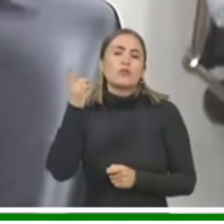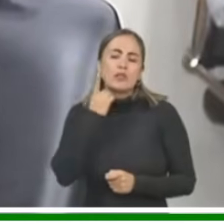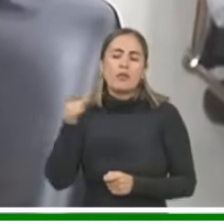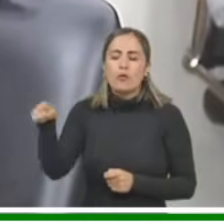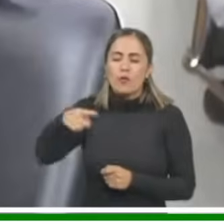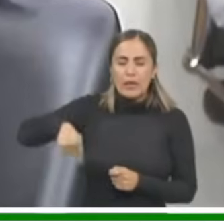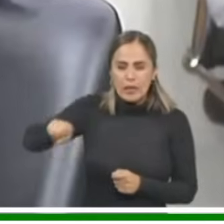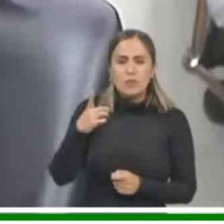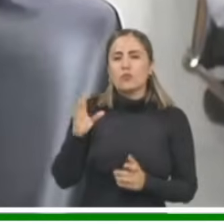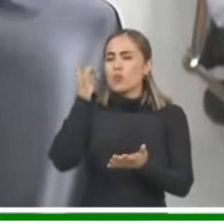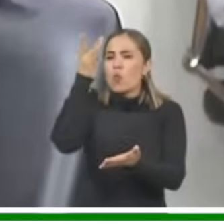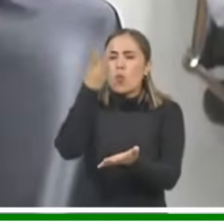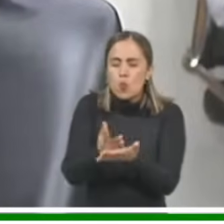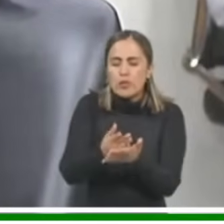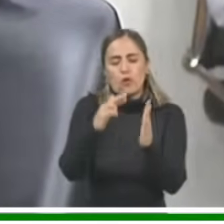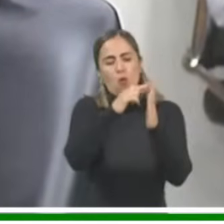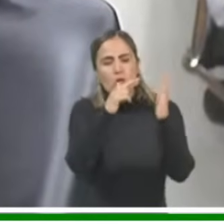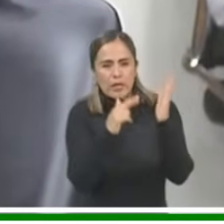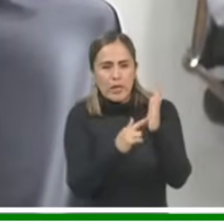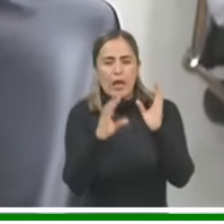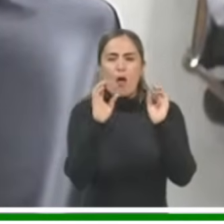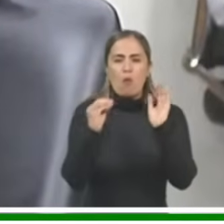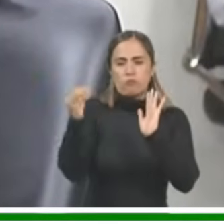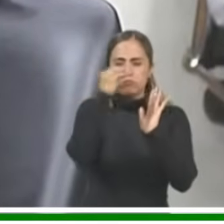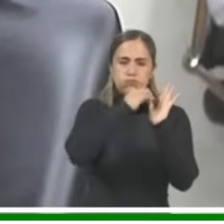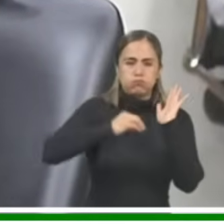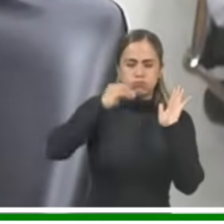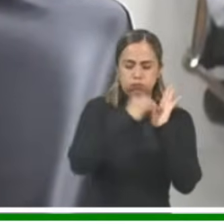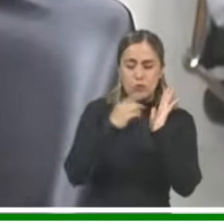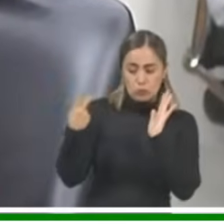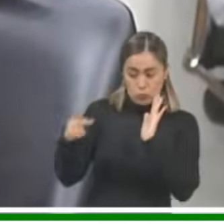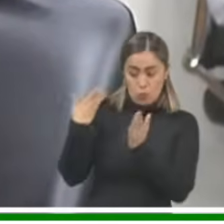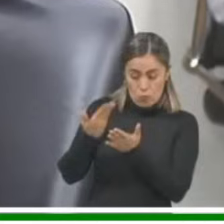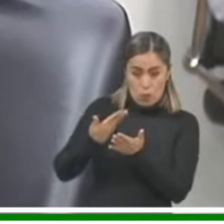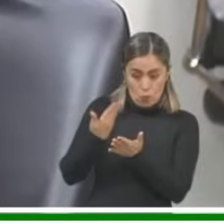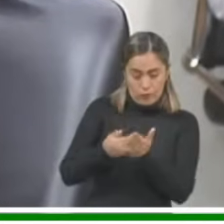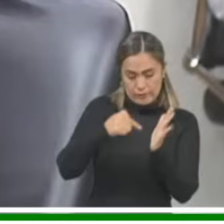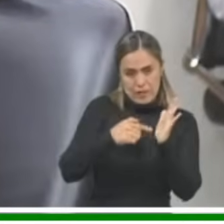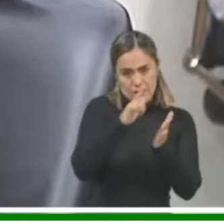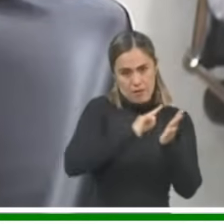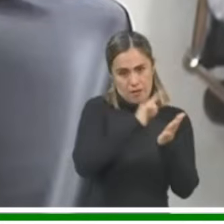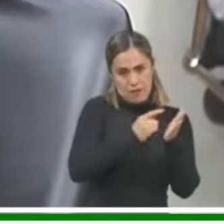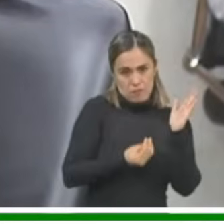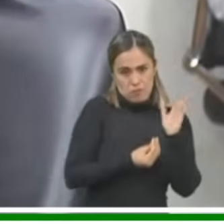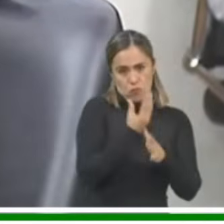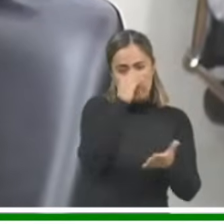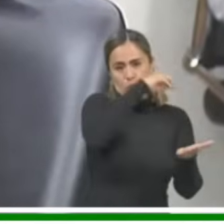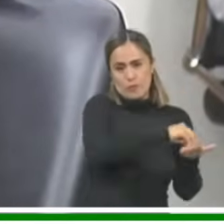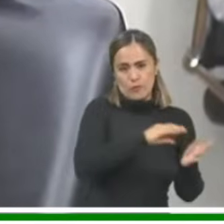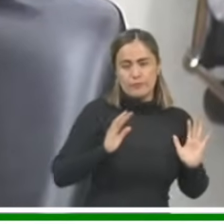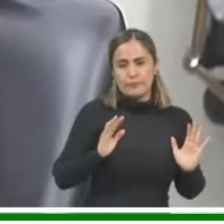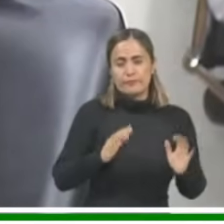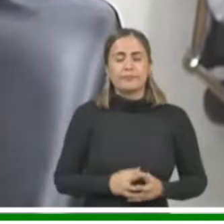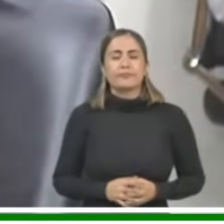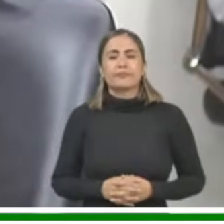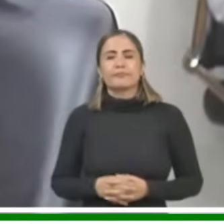pudiera reglamentar o implementar las acciones que usted propone en la materia. Por lo tanto, concluyo